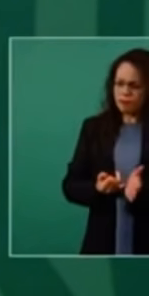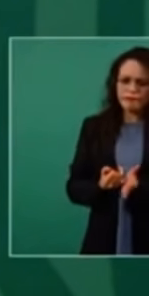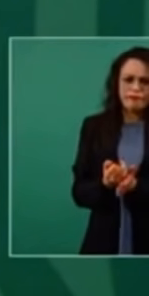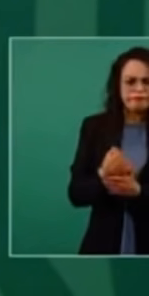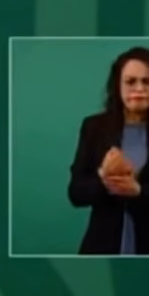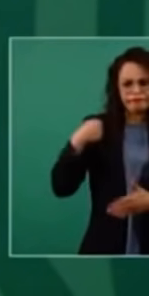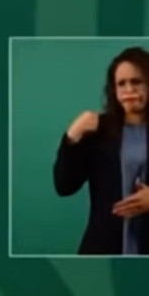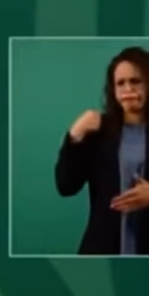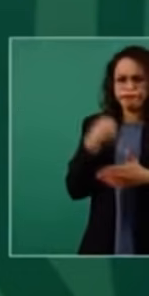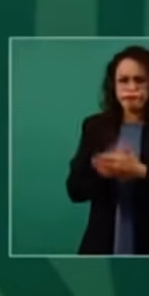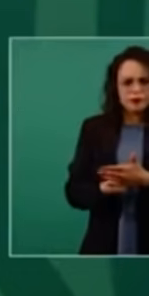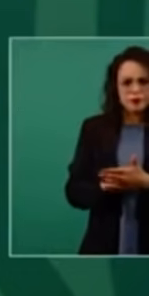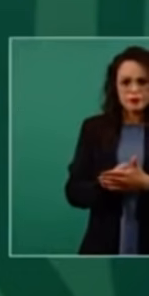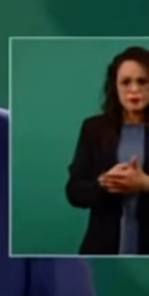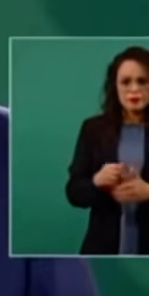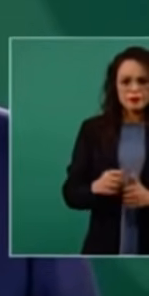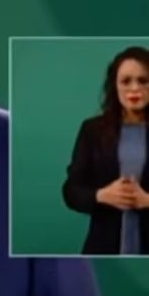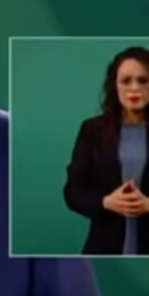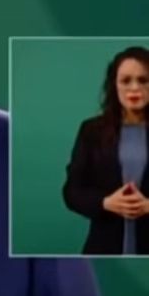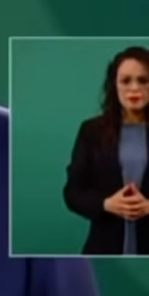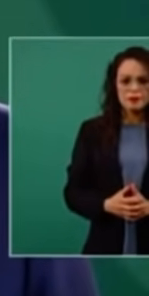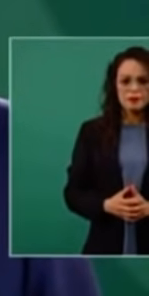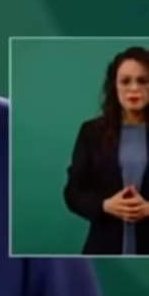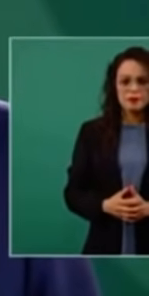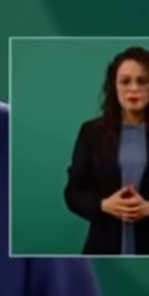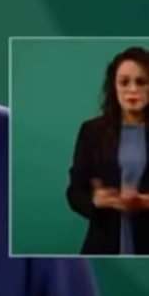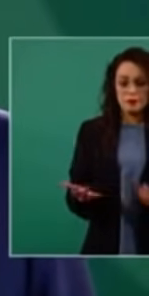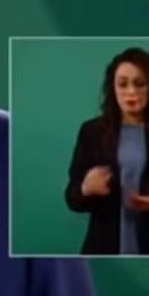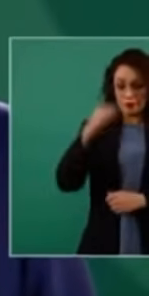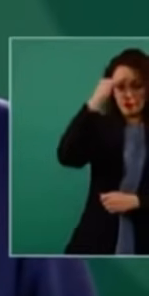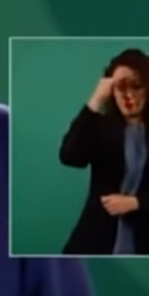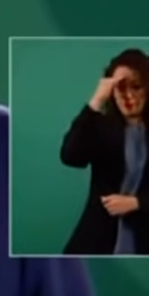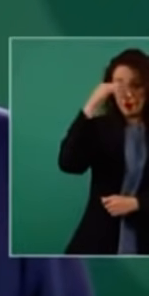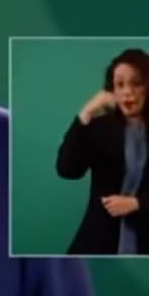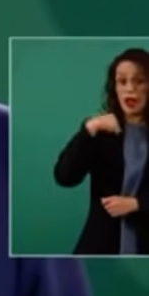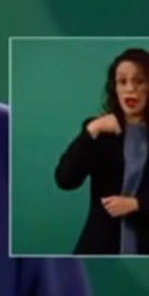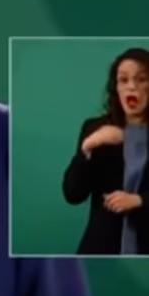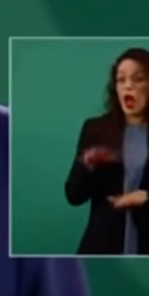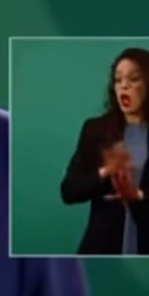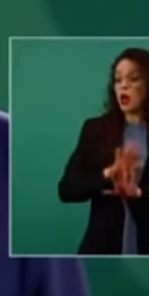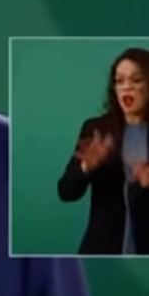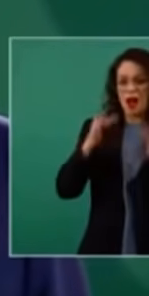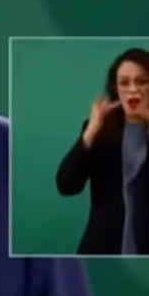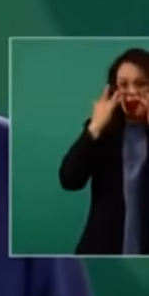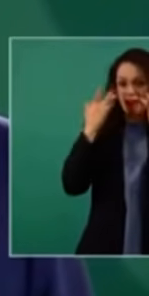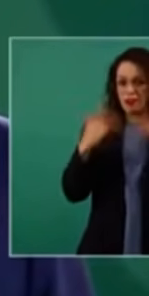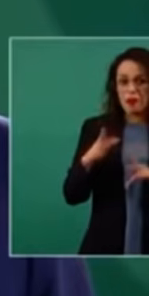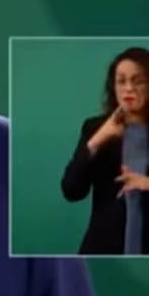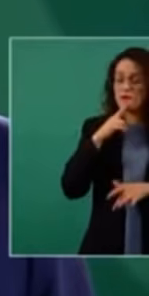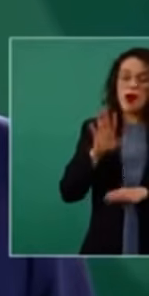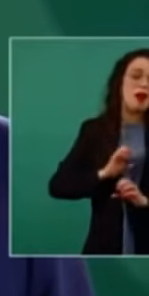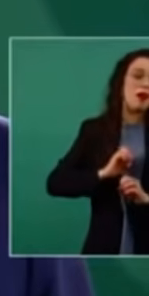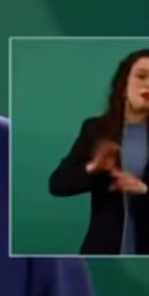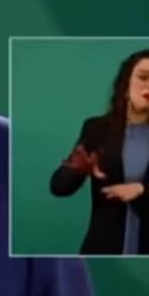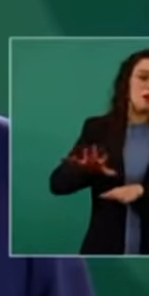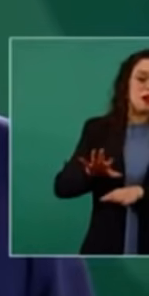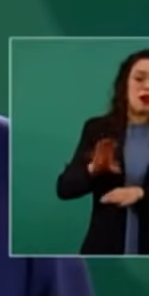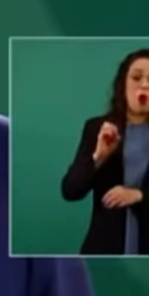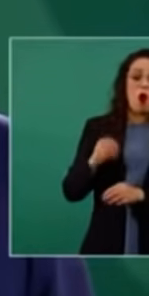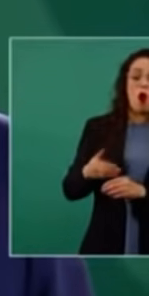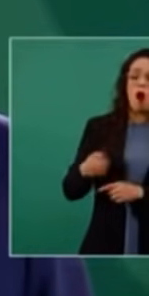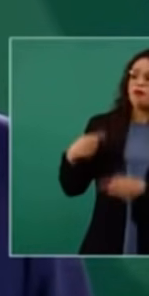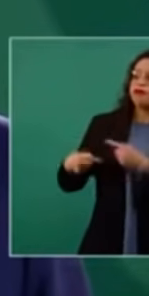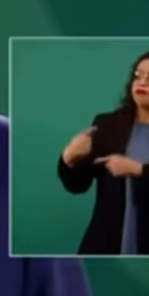un maestro en todo sentido de la palabra. No solo en la política, sino como ser humano. Un gran historiador. Cómo le enseña a su pueblo.